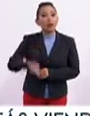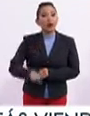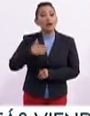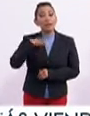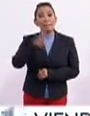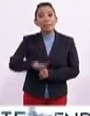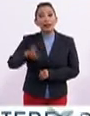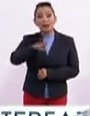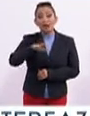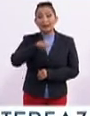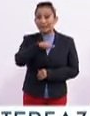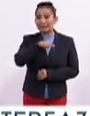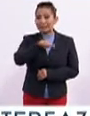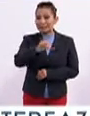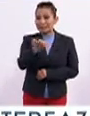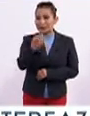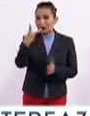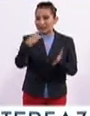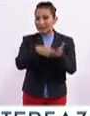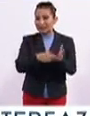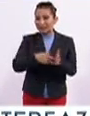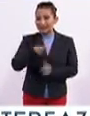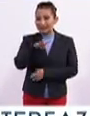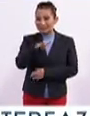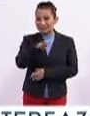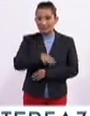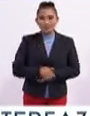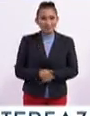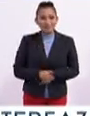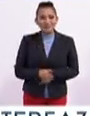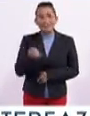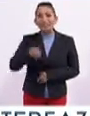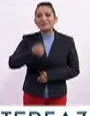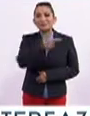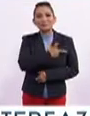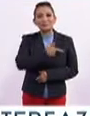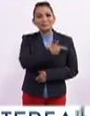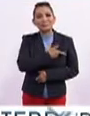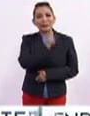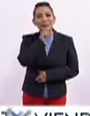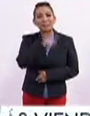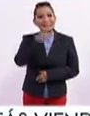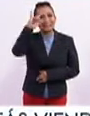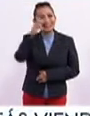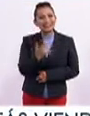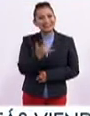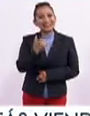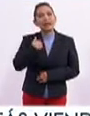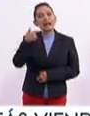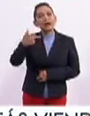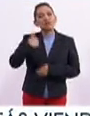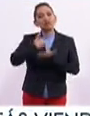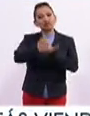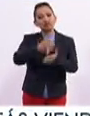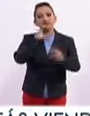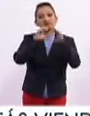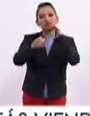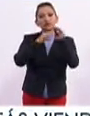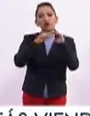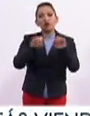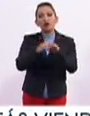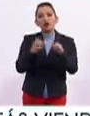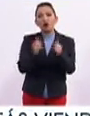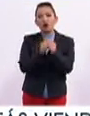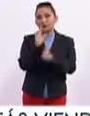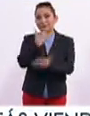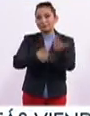es miércoles 16 de enero del 2019. Saludamos con muchísimo gusto también a Griselda Yebra. Ella nos ayuda a comunicarnos con ustedes